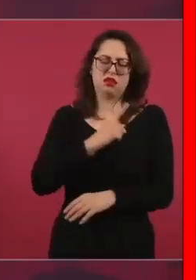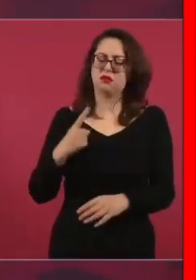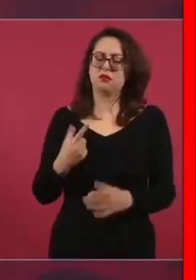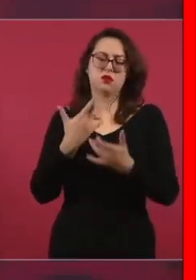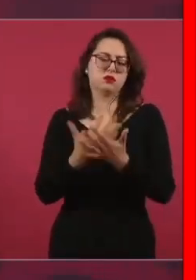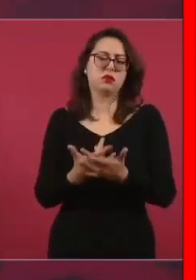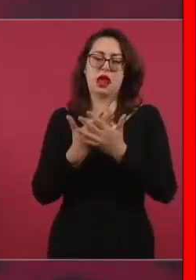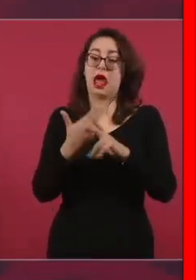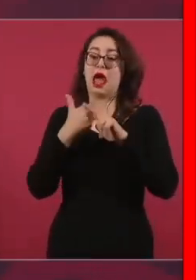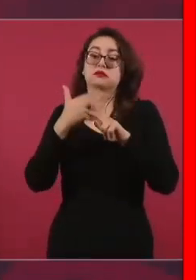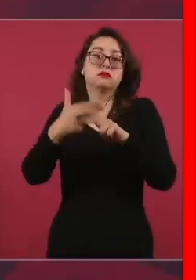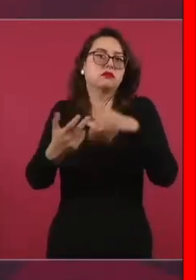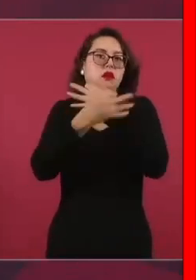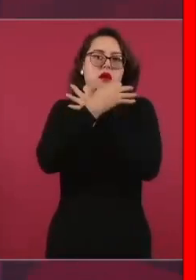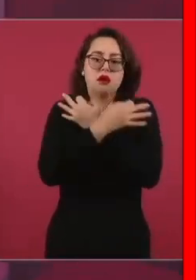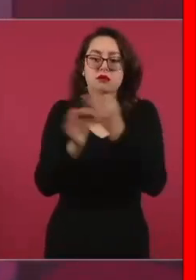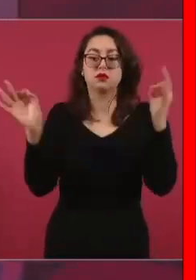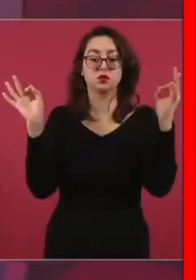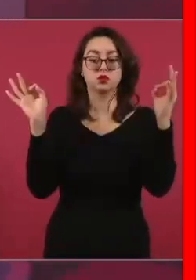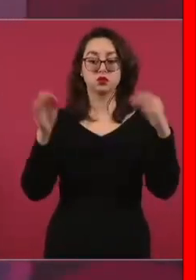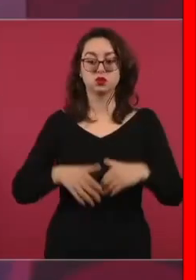el resultado. Y